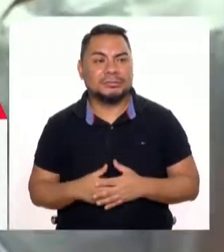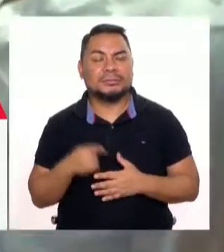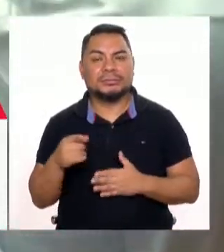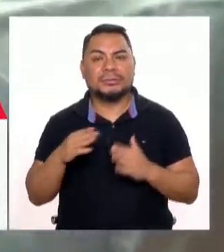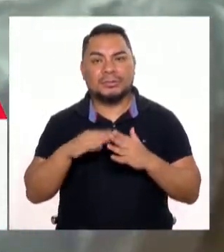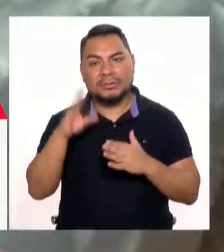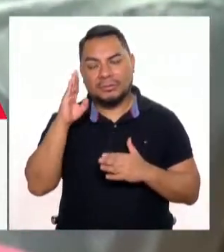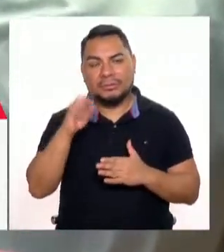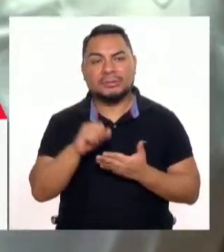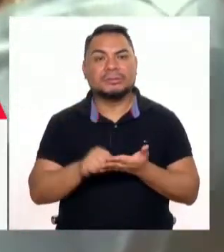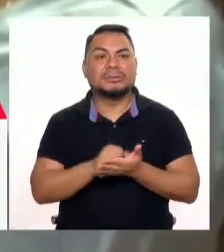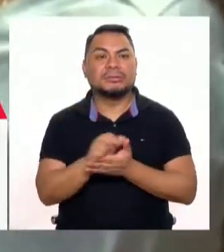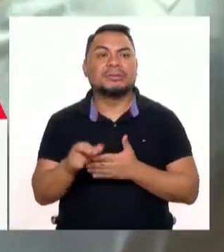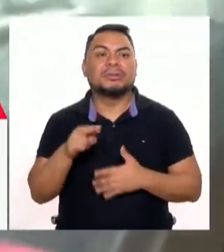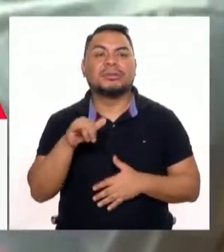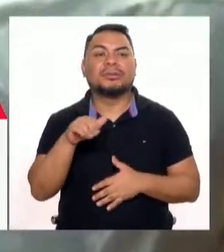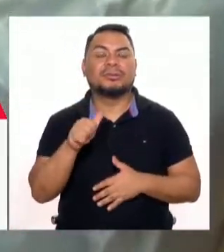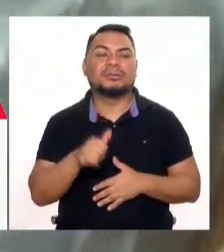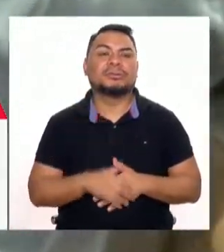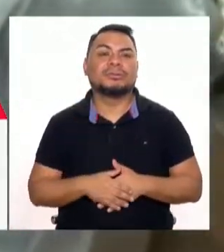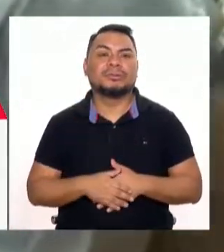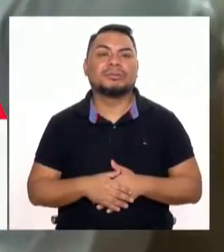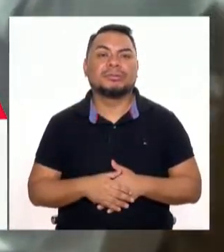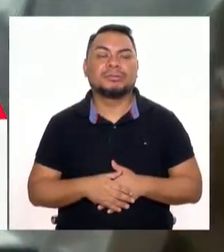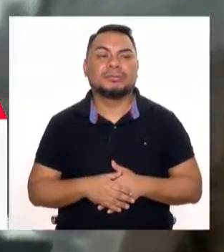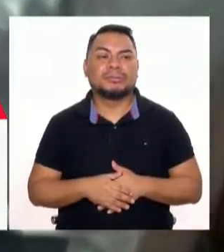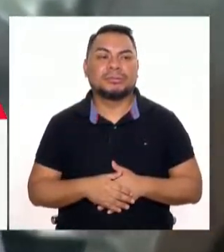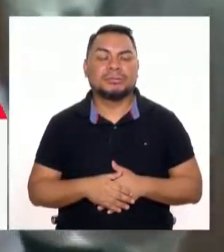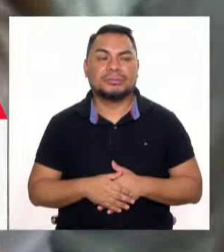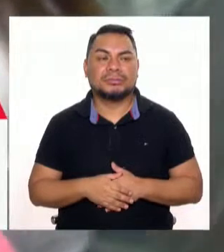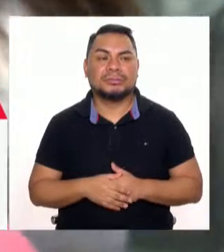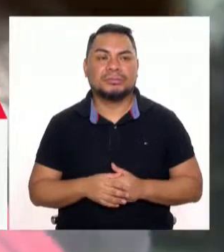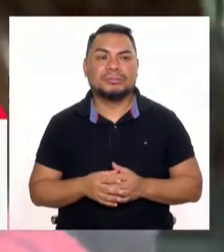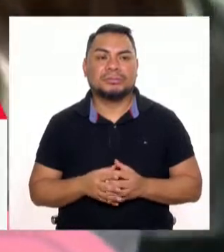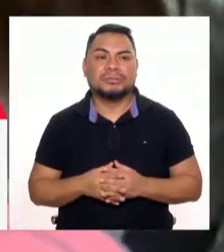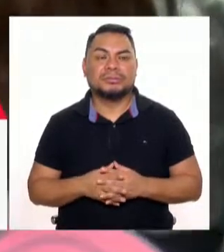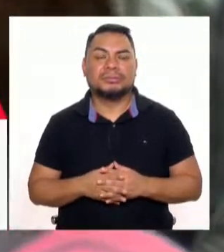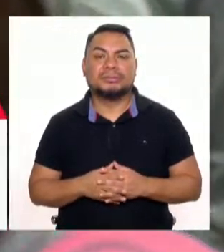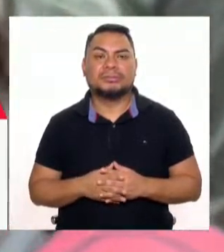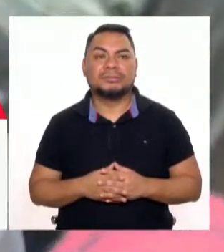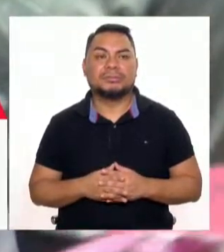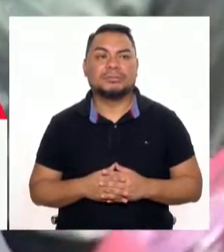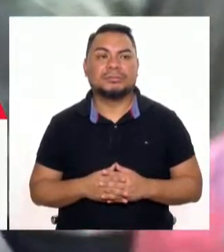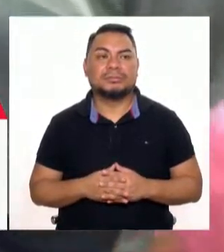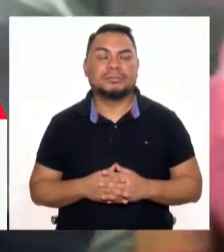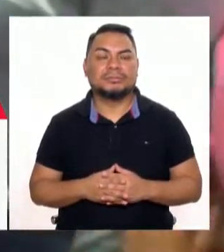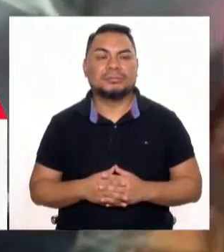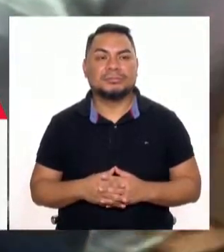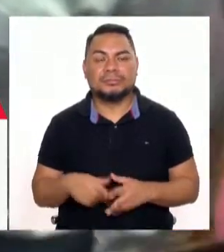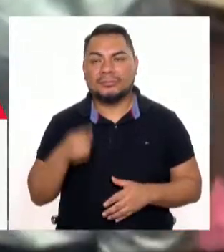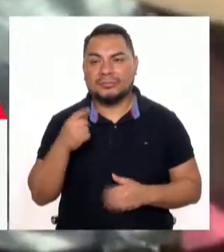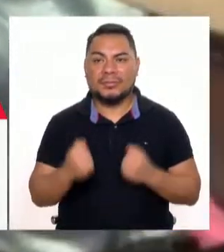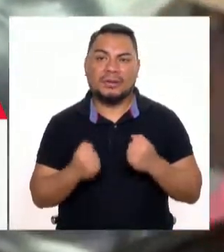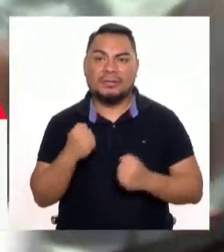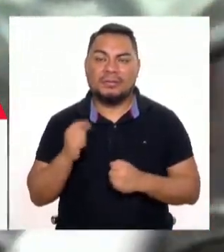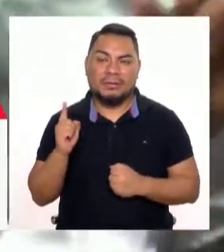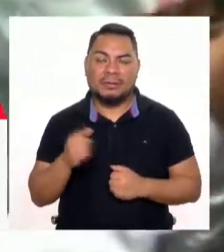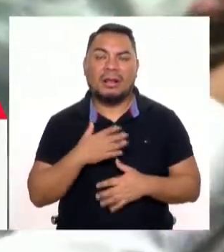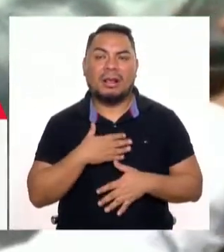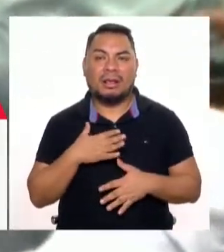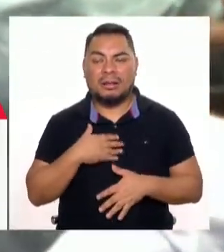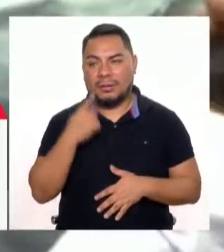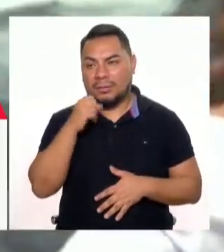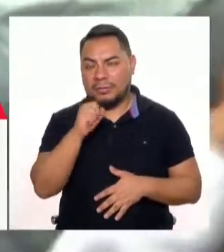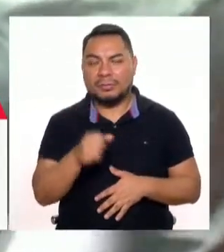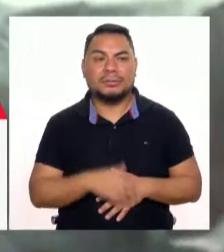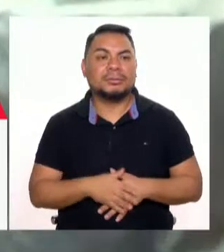comisaría de Santa Rosa de alto llana janca Nosotros acabamos de ver correr bueno ha